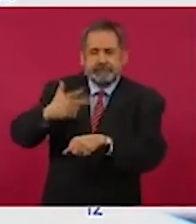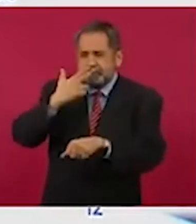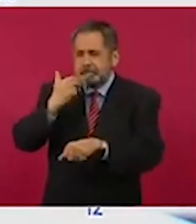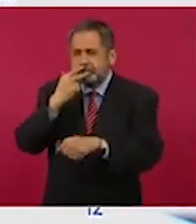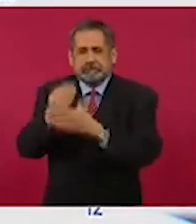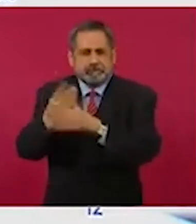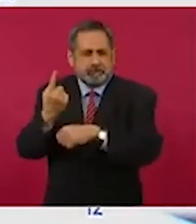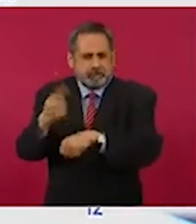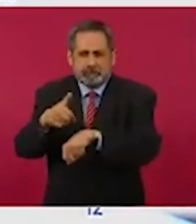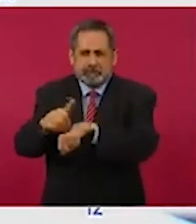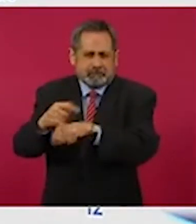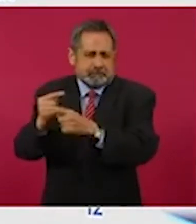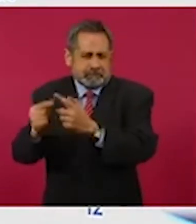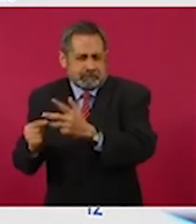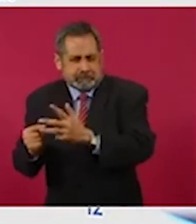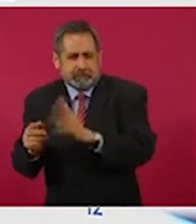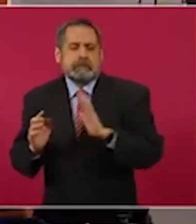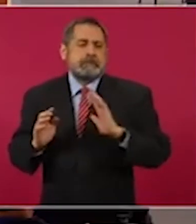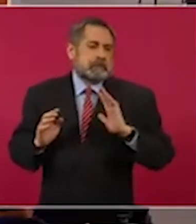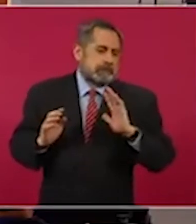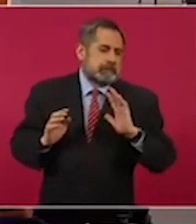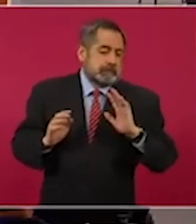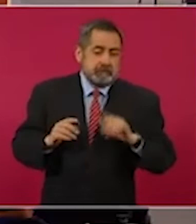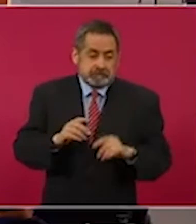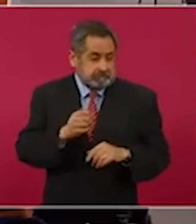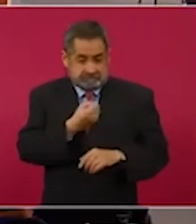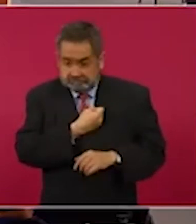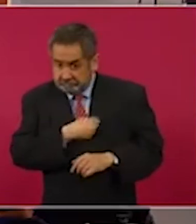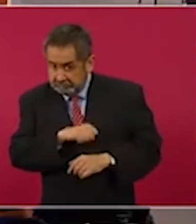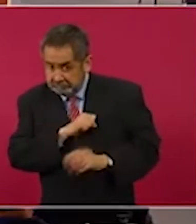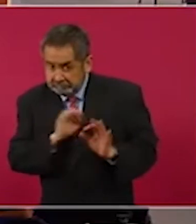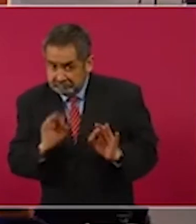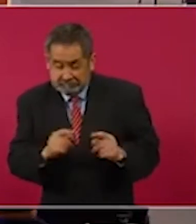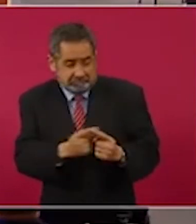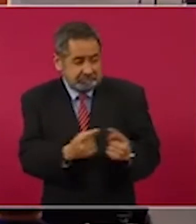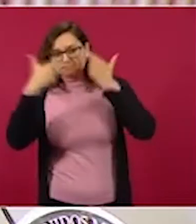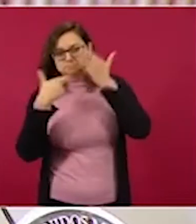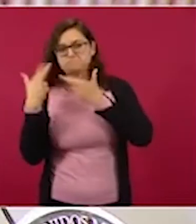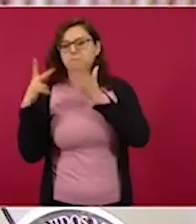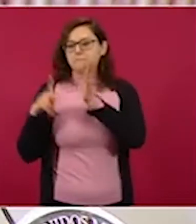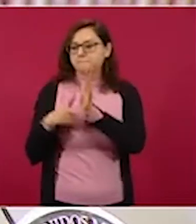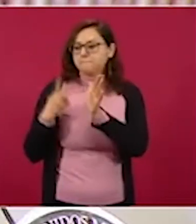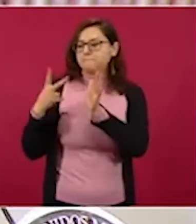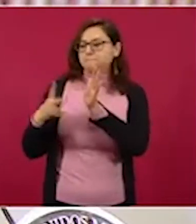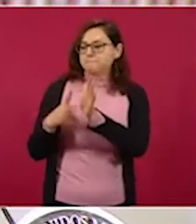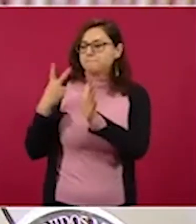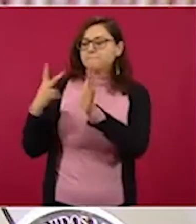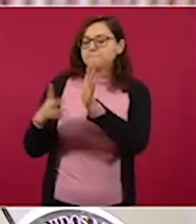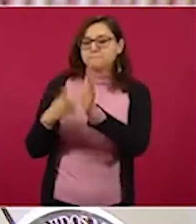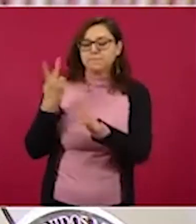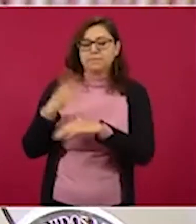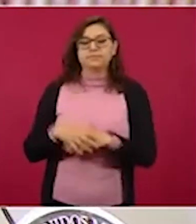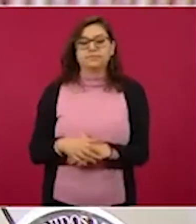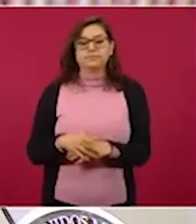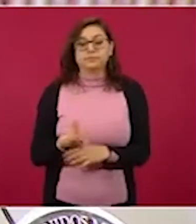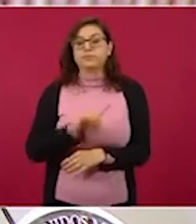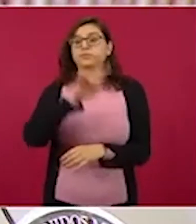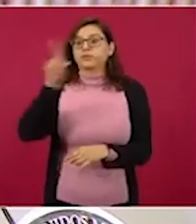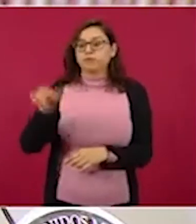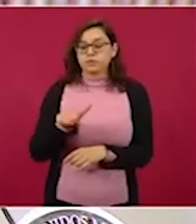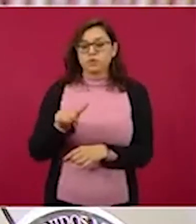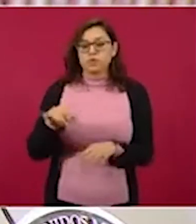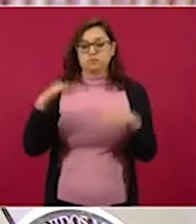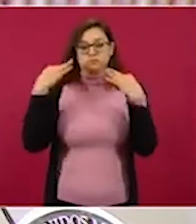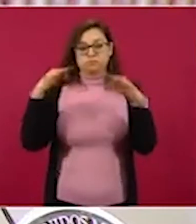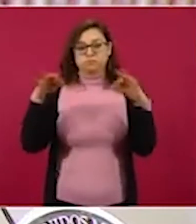y son saludables la probabilidad es muy muy baja el funcionario explicó que la política de vacunación está basada